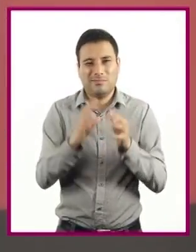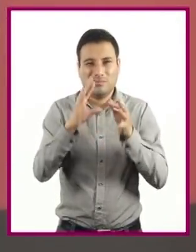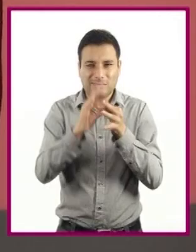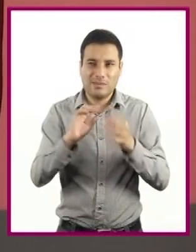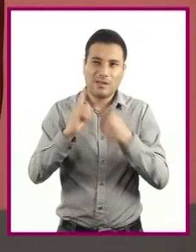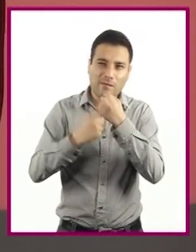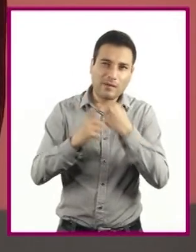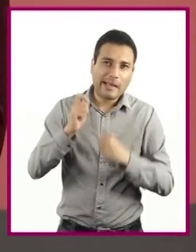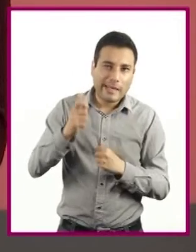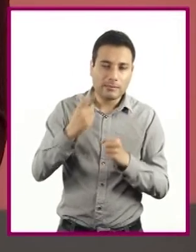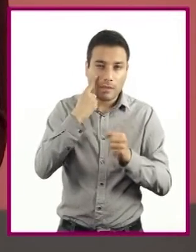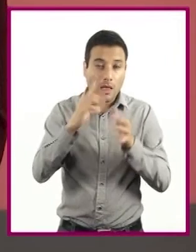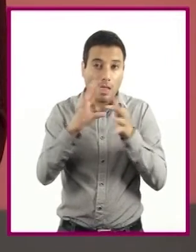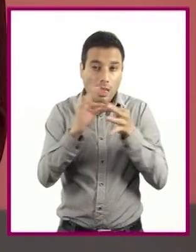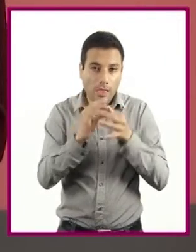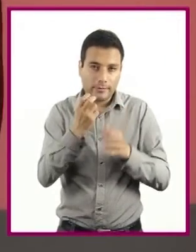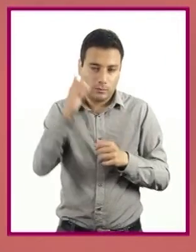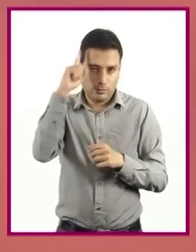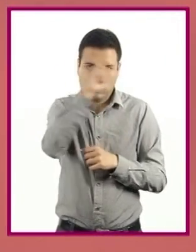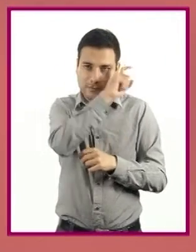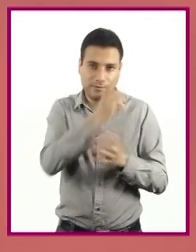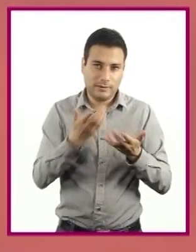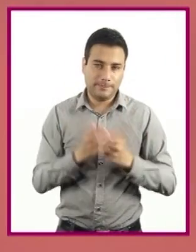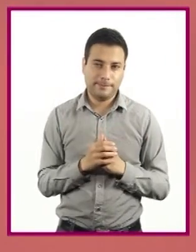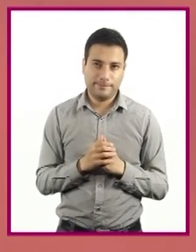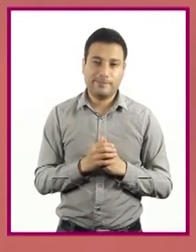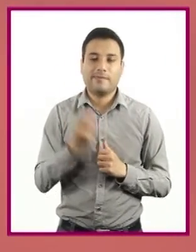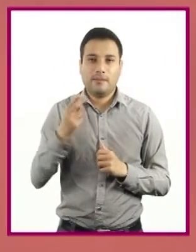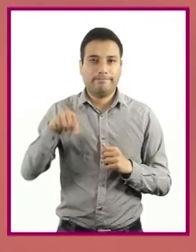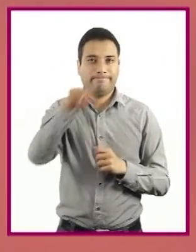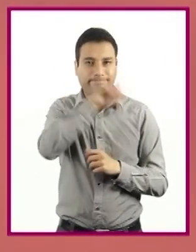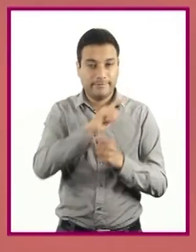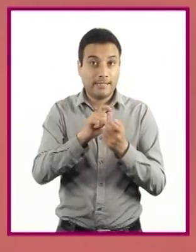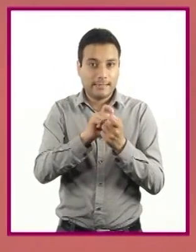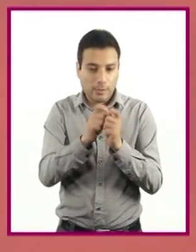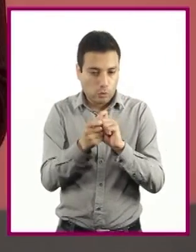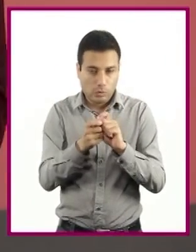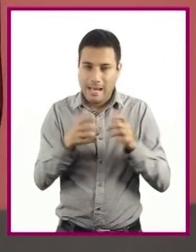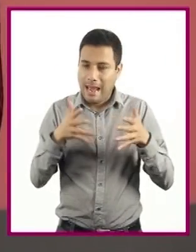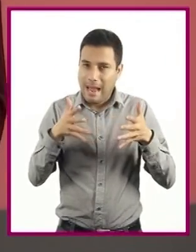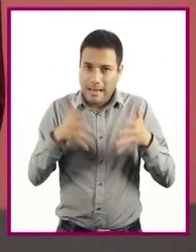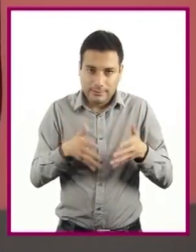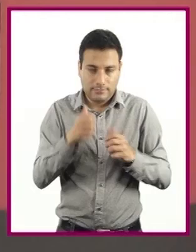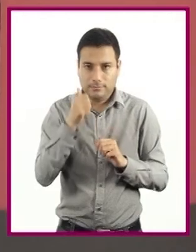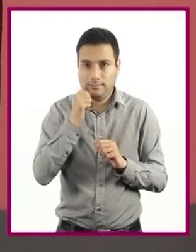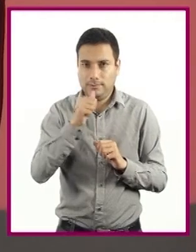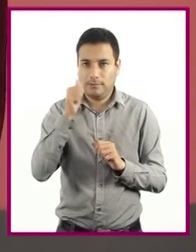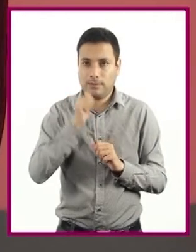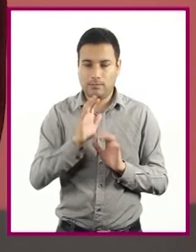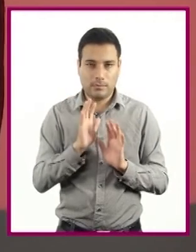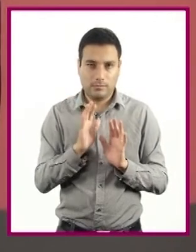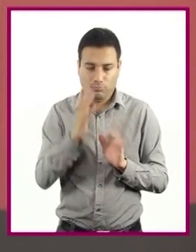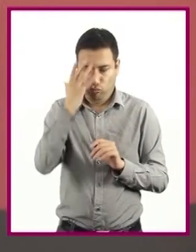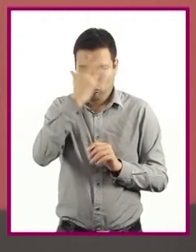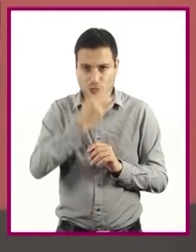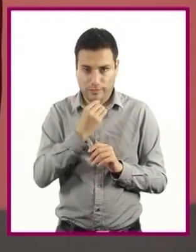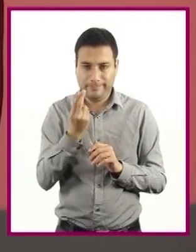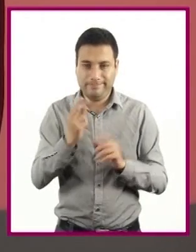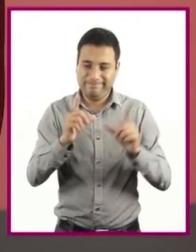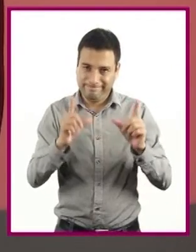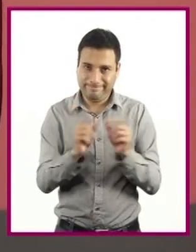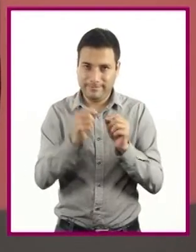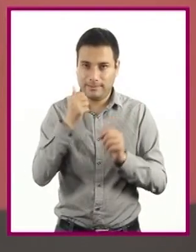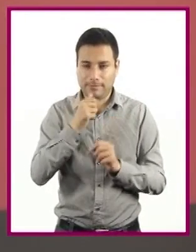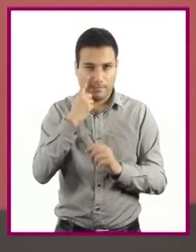un proverbio es una tarea muy complicada. Hay que mantener la traducción en la forma más expresiva y sucinta a la vez.